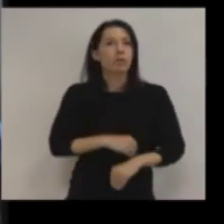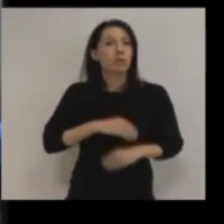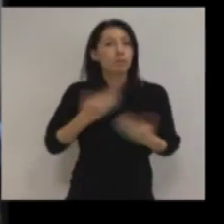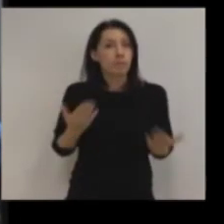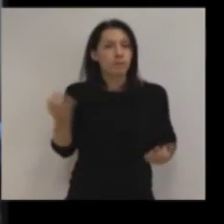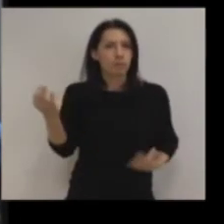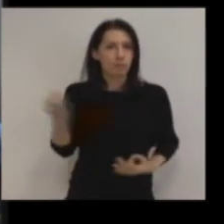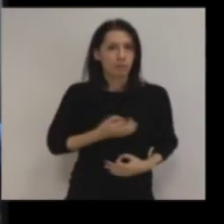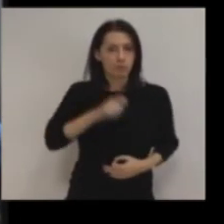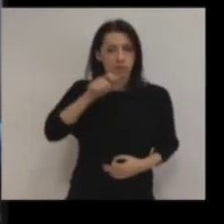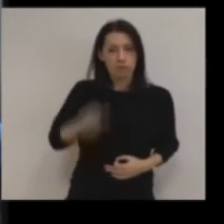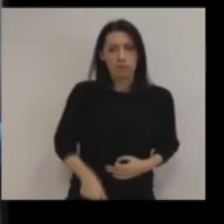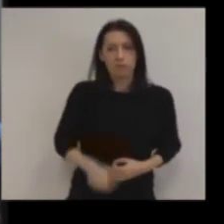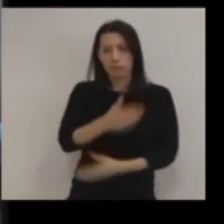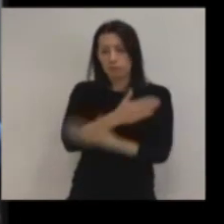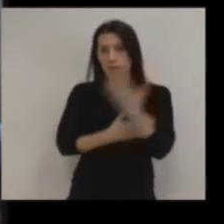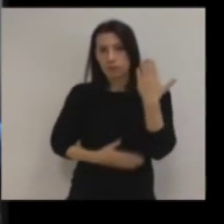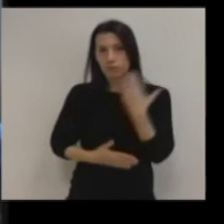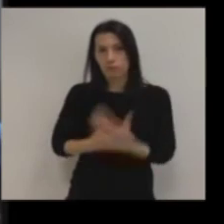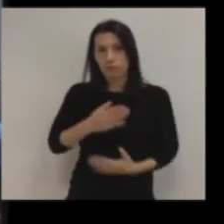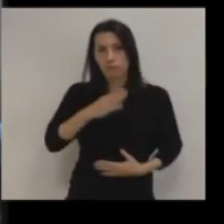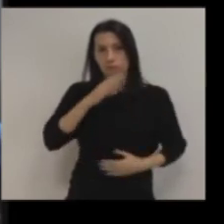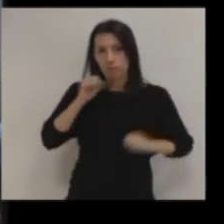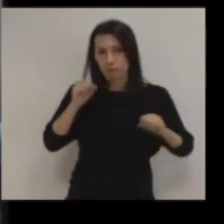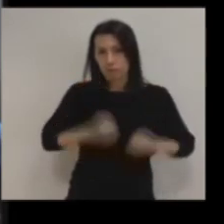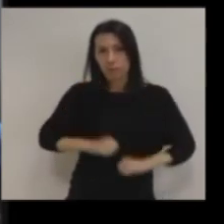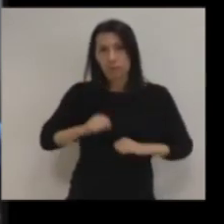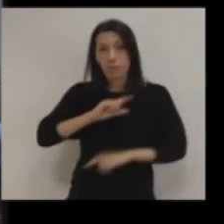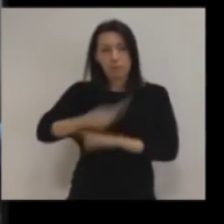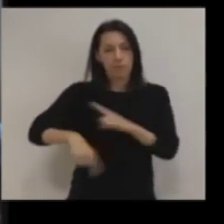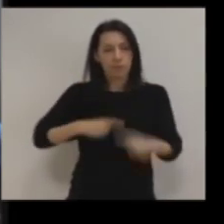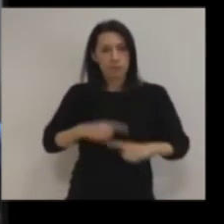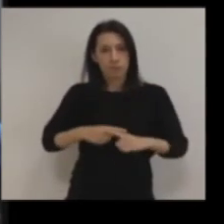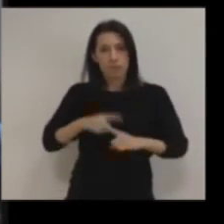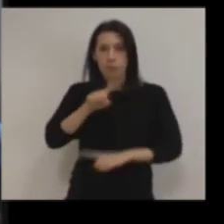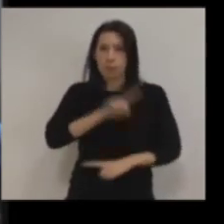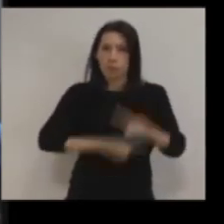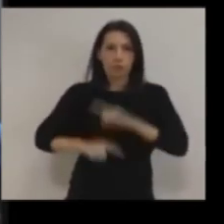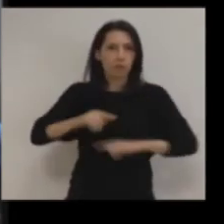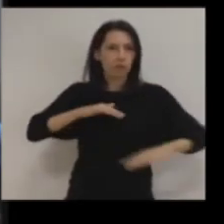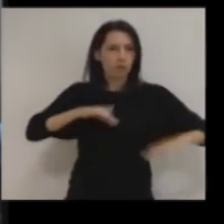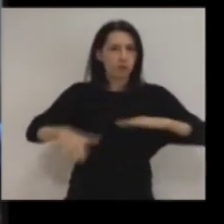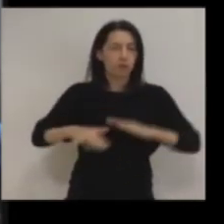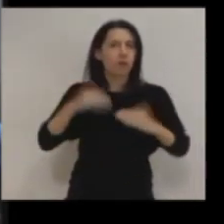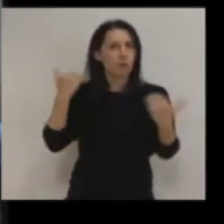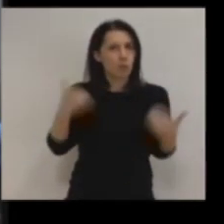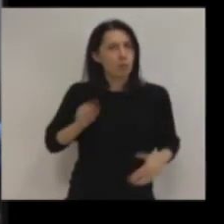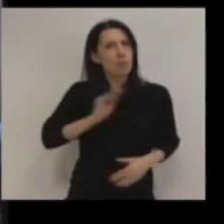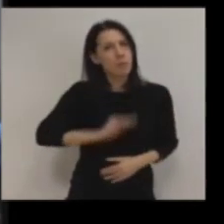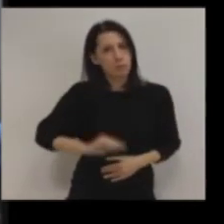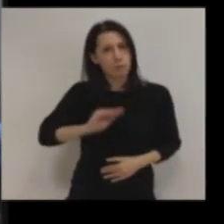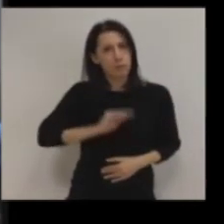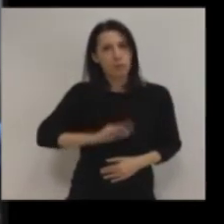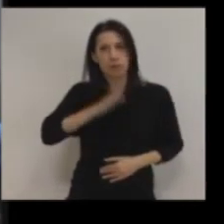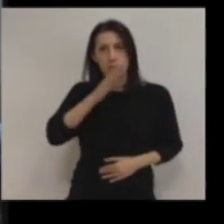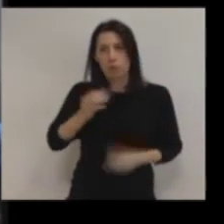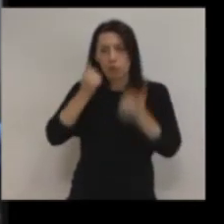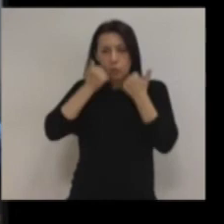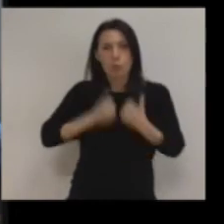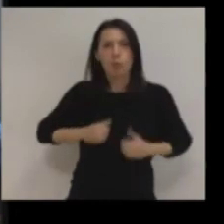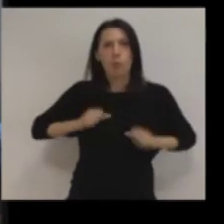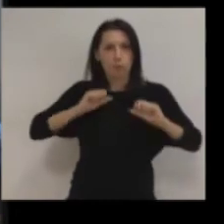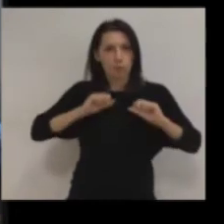persona con discapacidad mayor y con problemas de movilidad muy importantes por su deterioro físico,